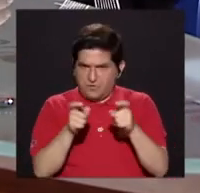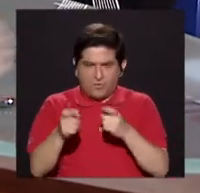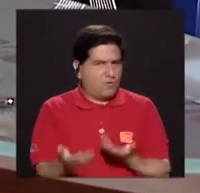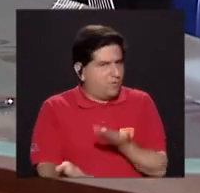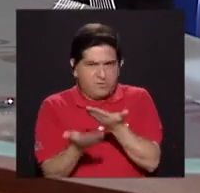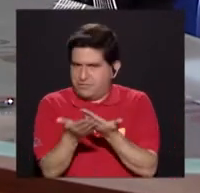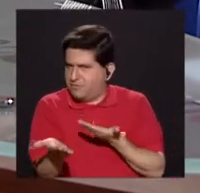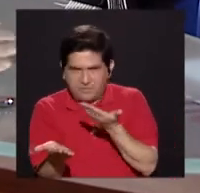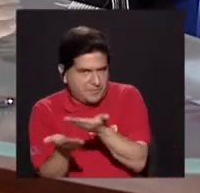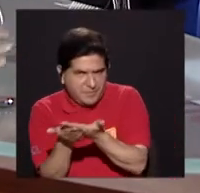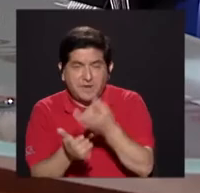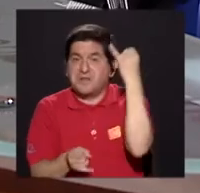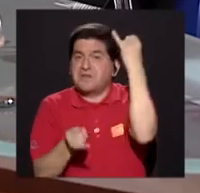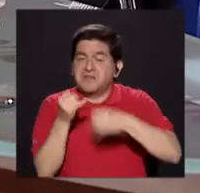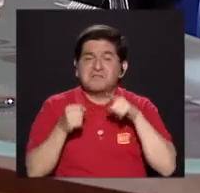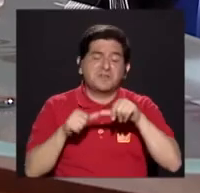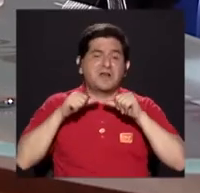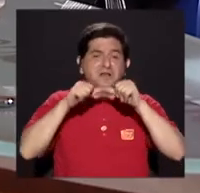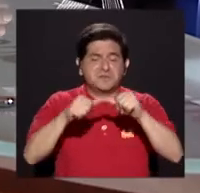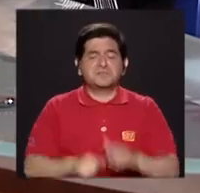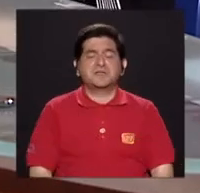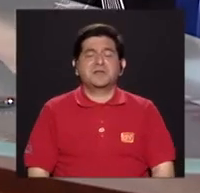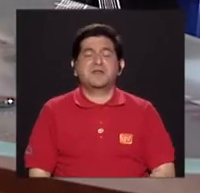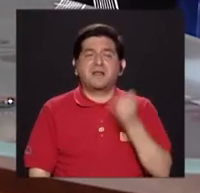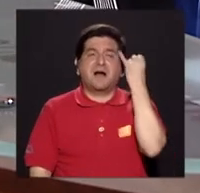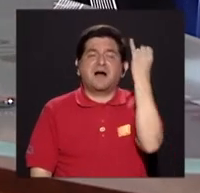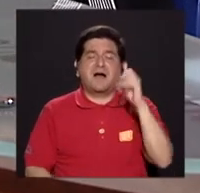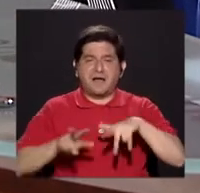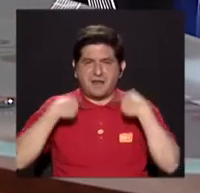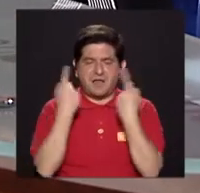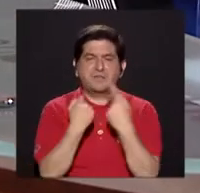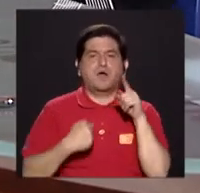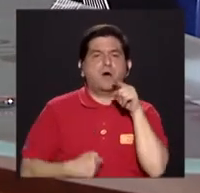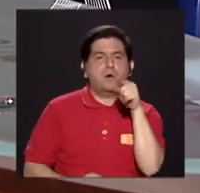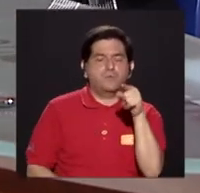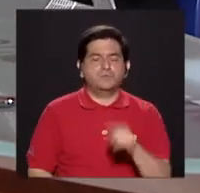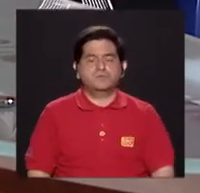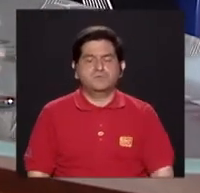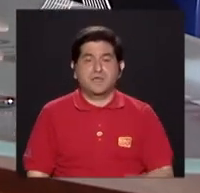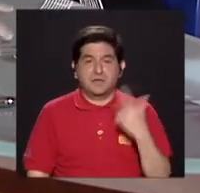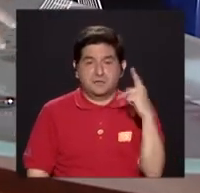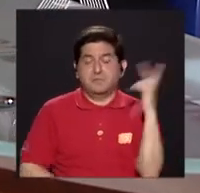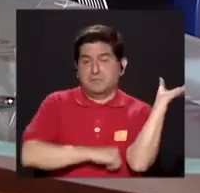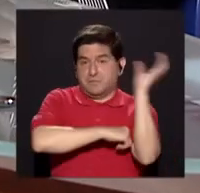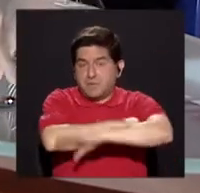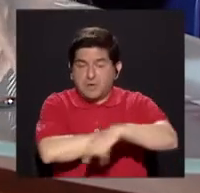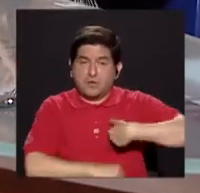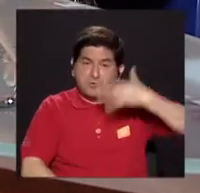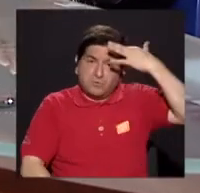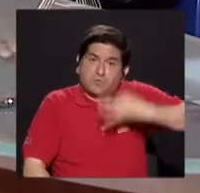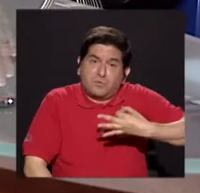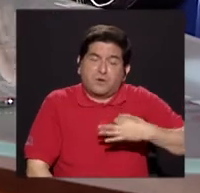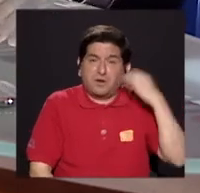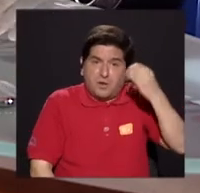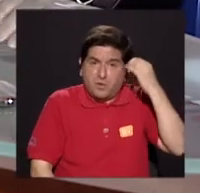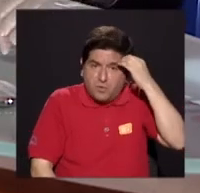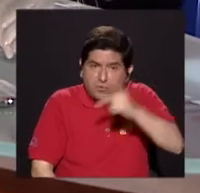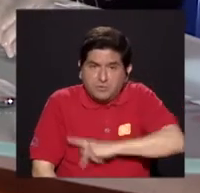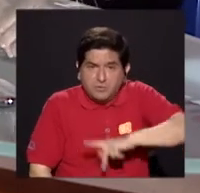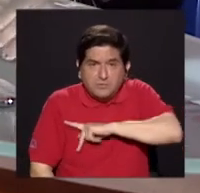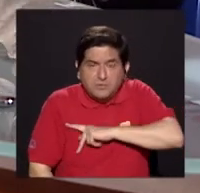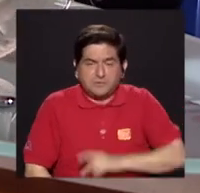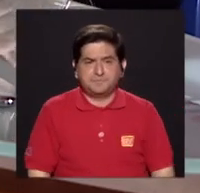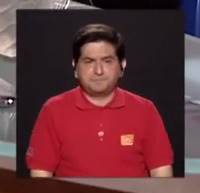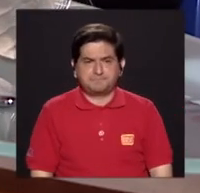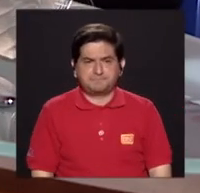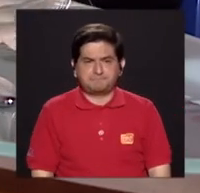planteado, si sabes que al final vas a seguir la línea partidaria porque si no te van a castigar. Entonces, desde mi punto de vista, yo creo que